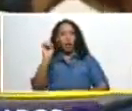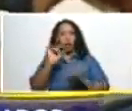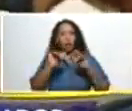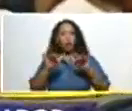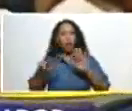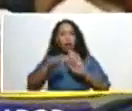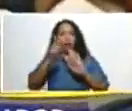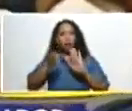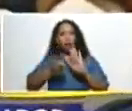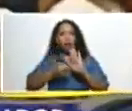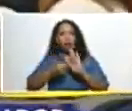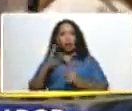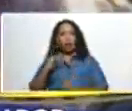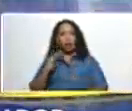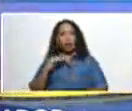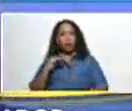6CPC,